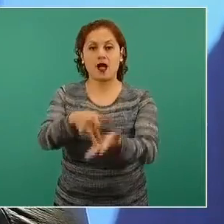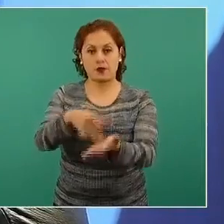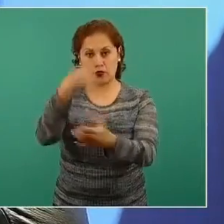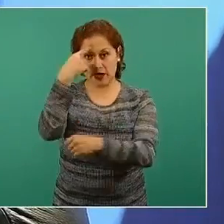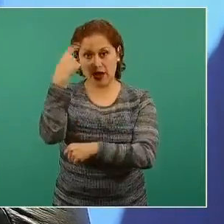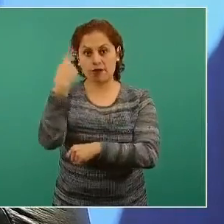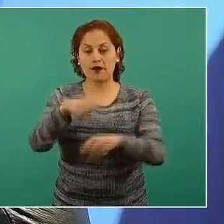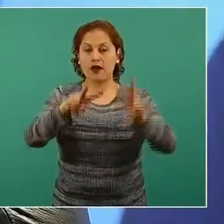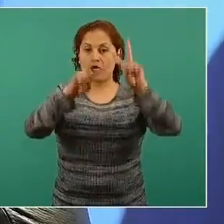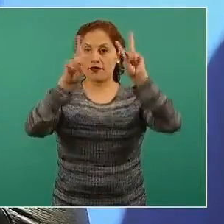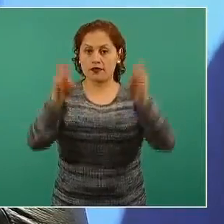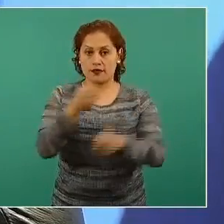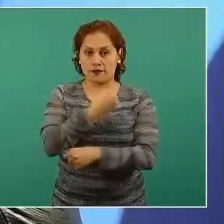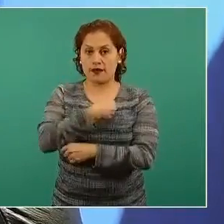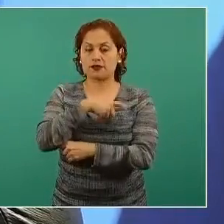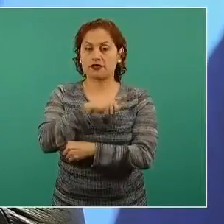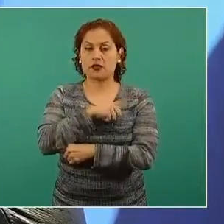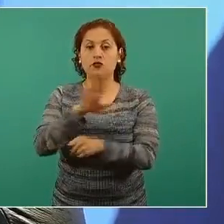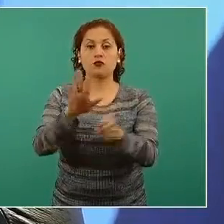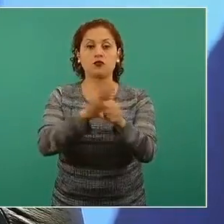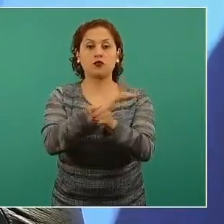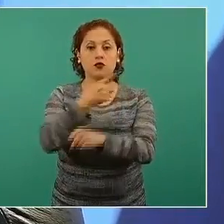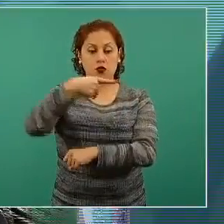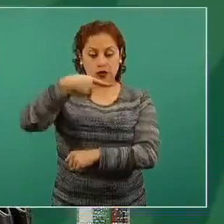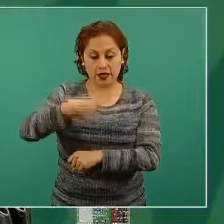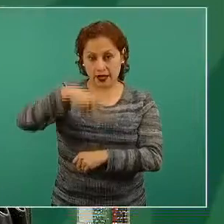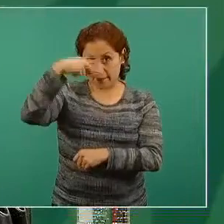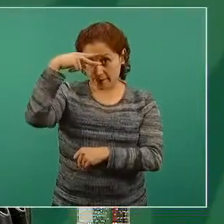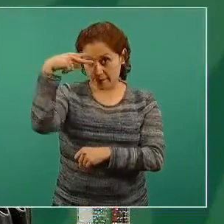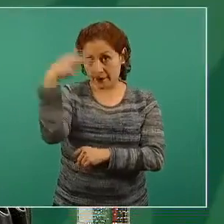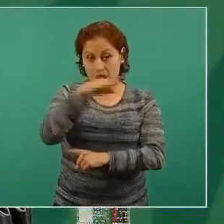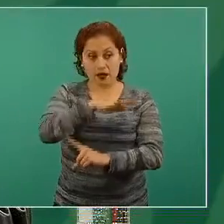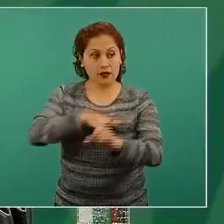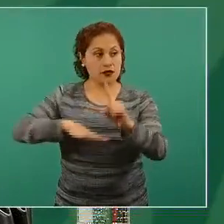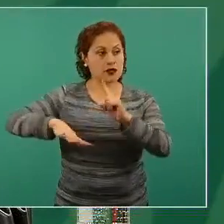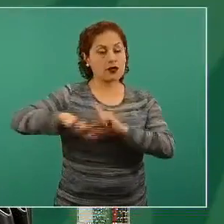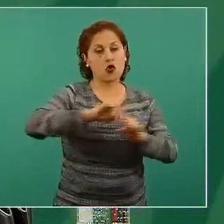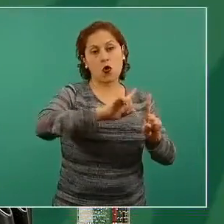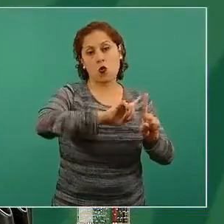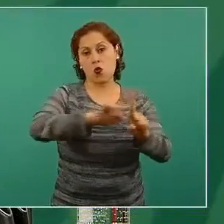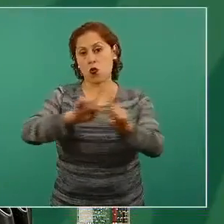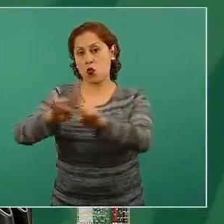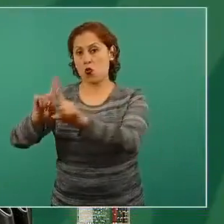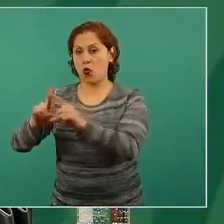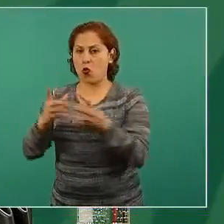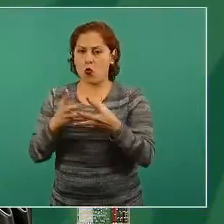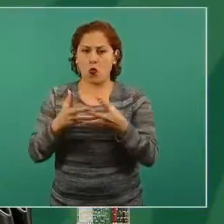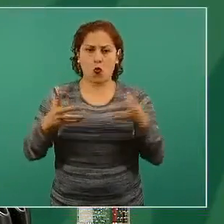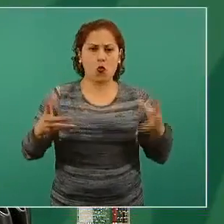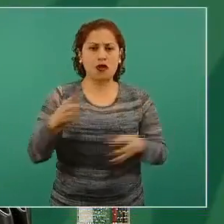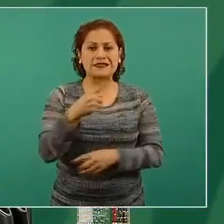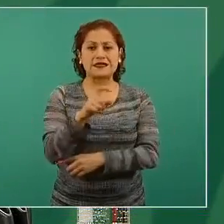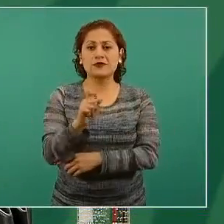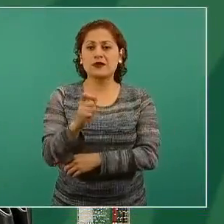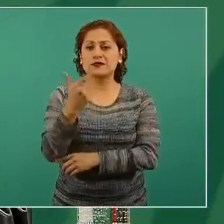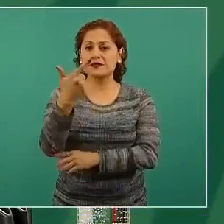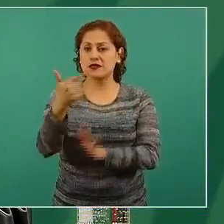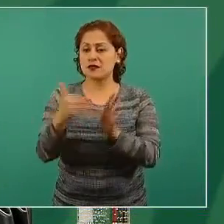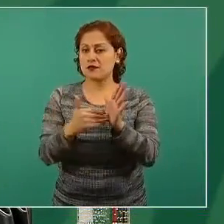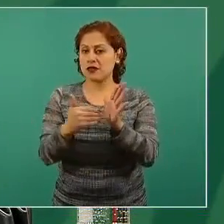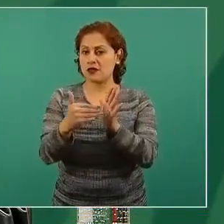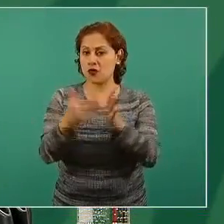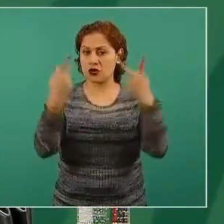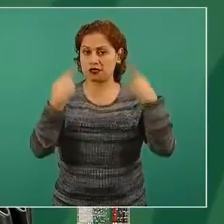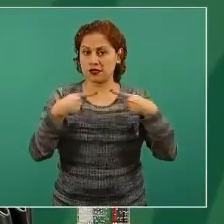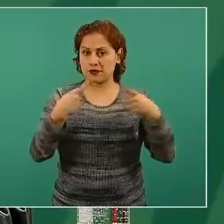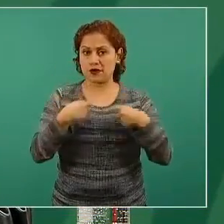grande, un país bioceánico como lo es México, con más de 127 millones de habitantes, definitivamente es un